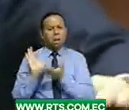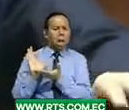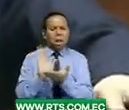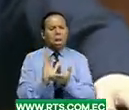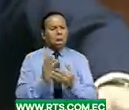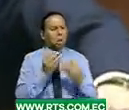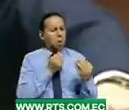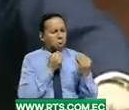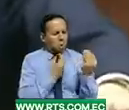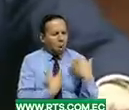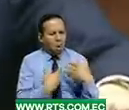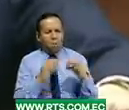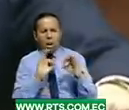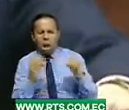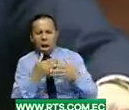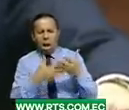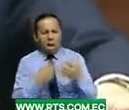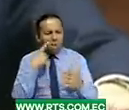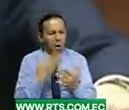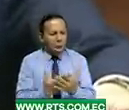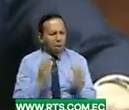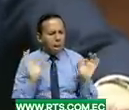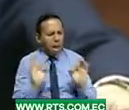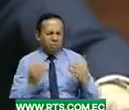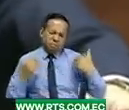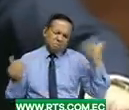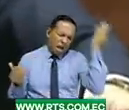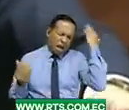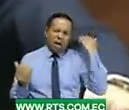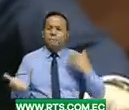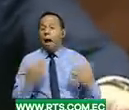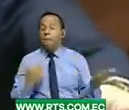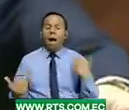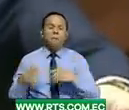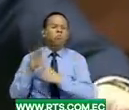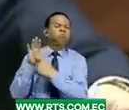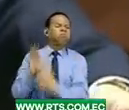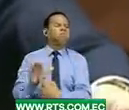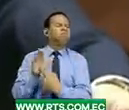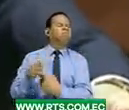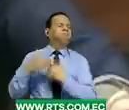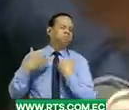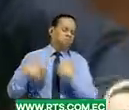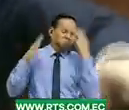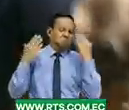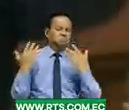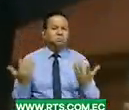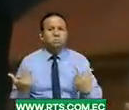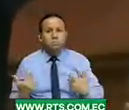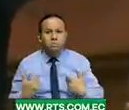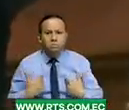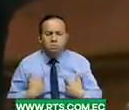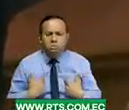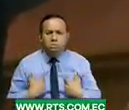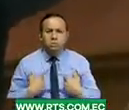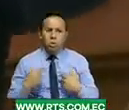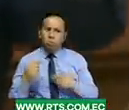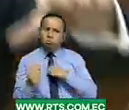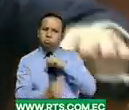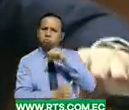ni informe, vamos, no te preocupes, que esto es político. Yo los